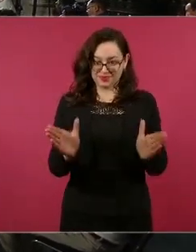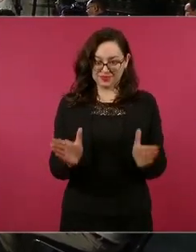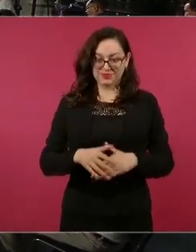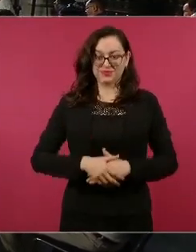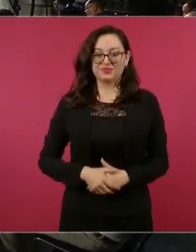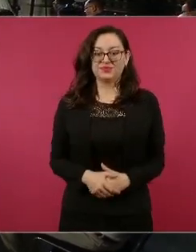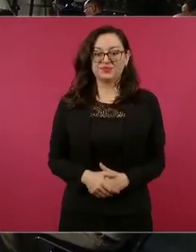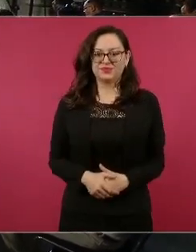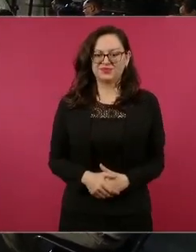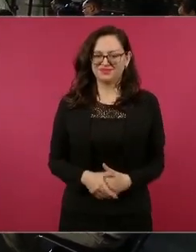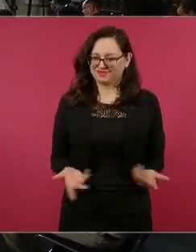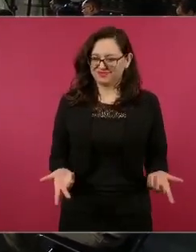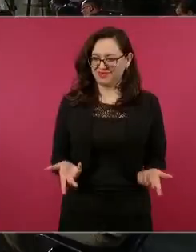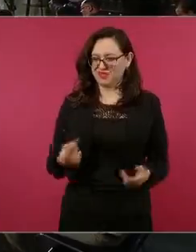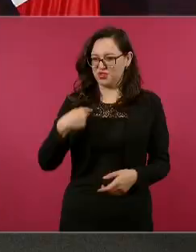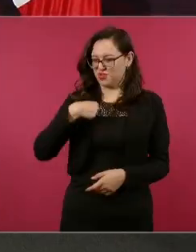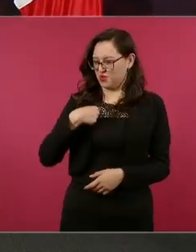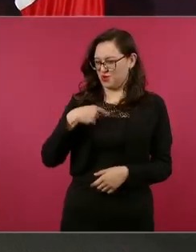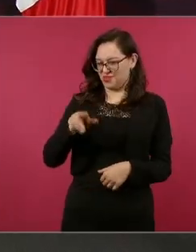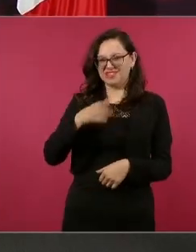lo de ánimo.